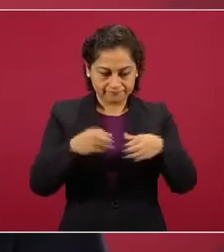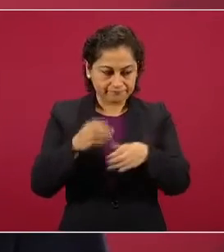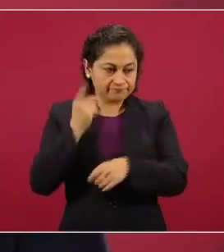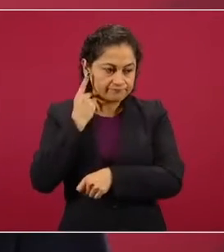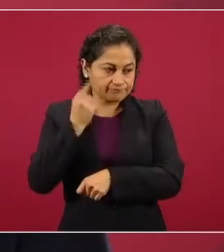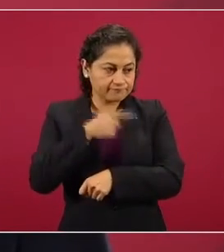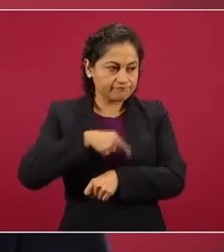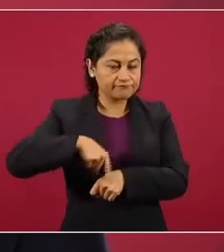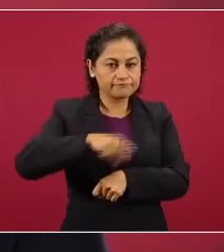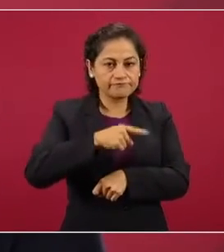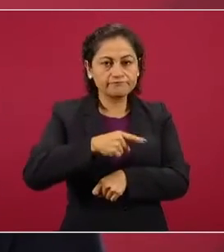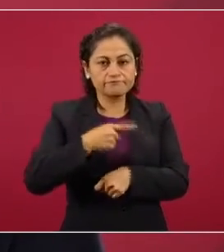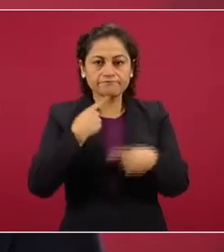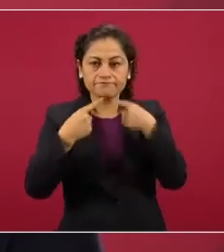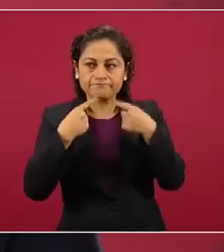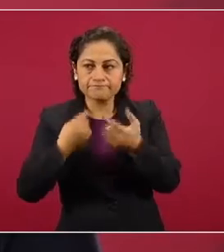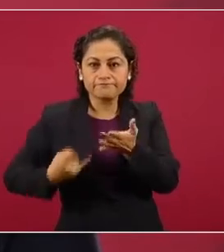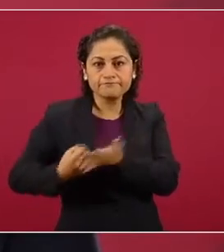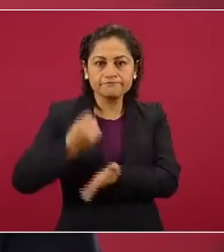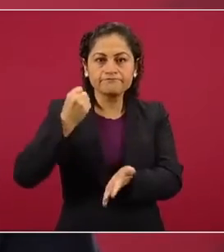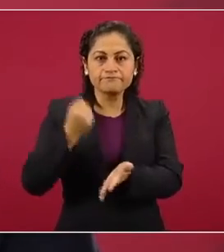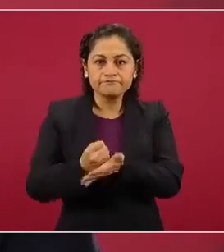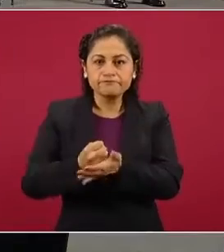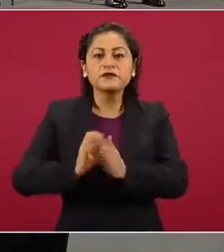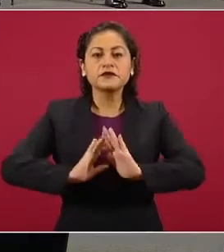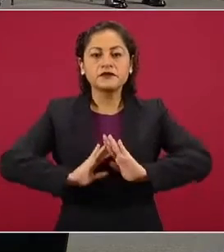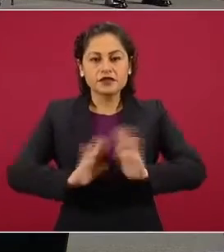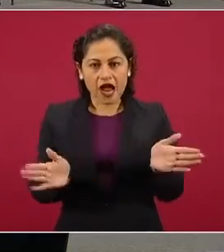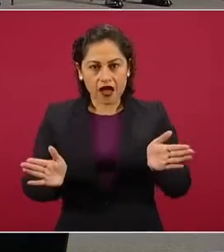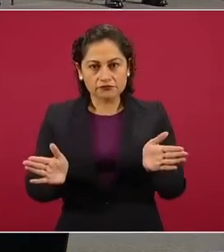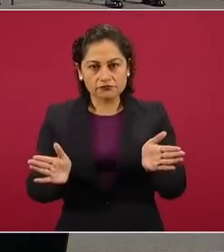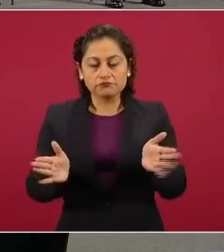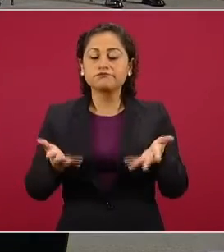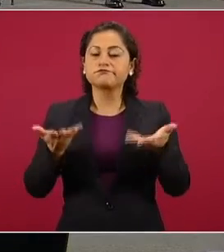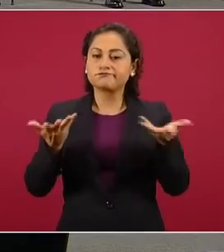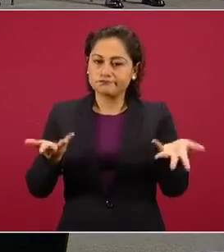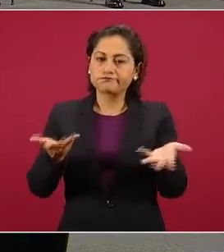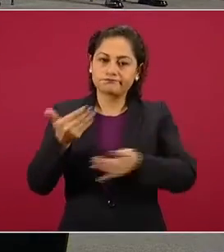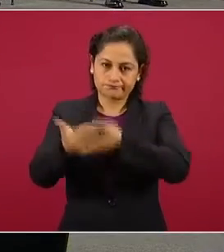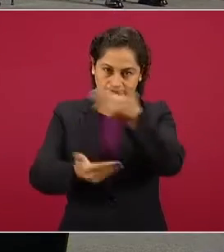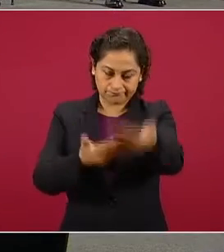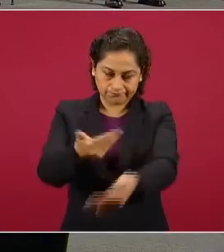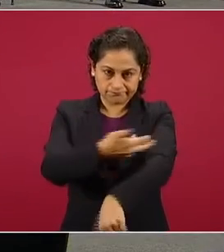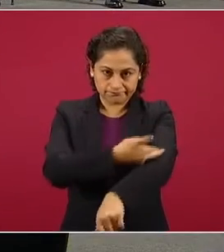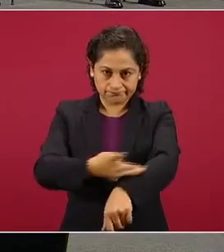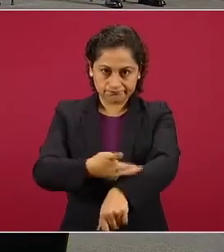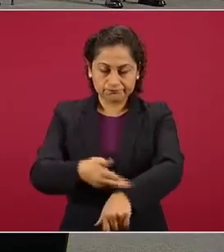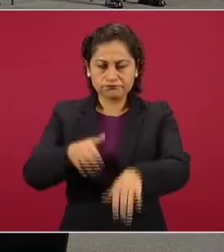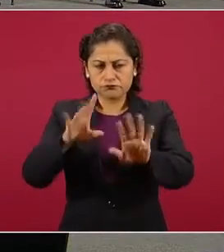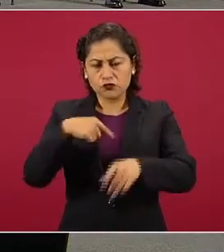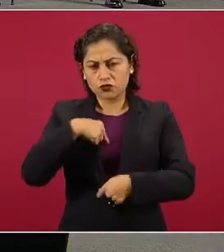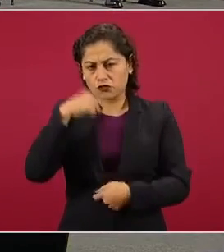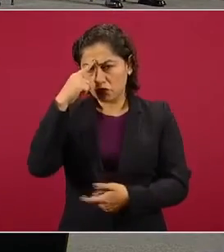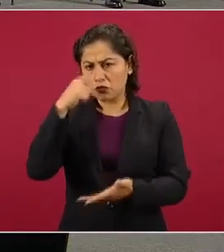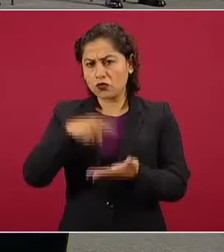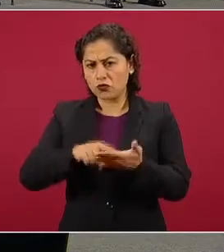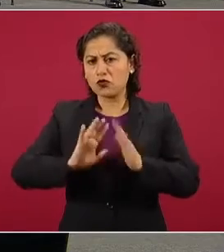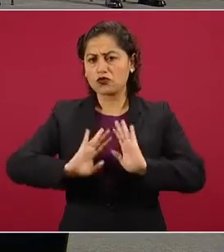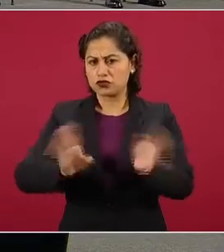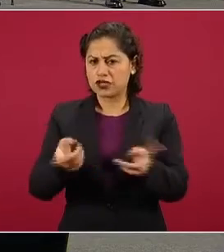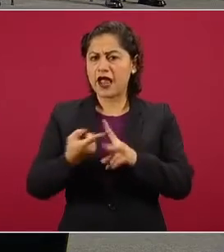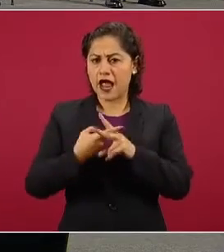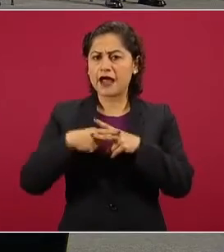haber ningún problema, ya creo que van a iniciar estos